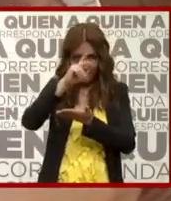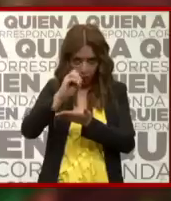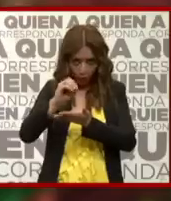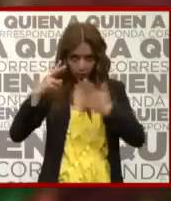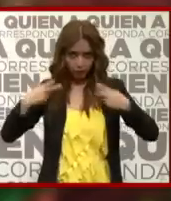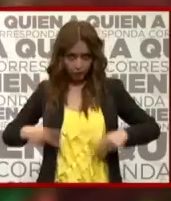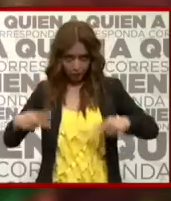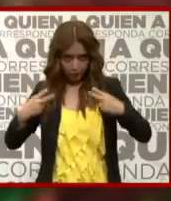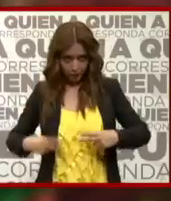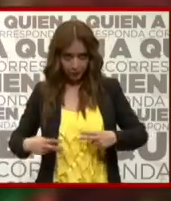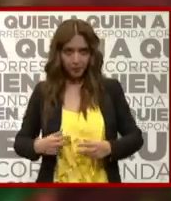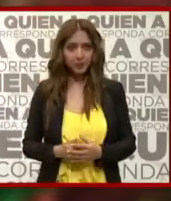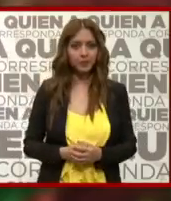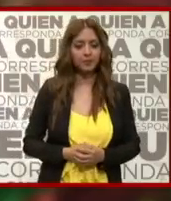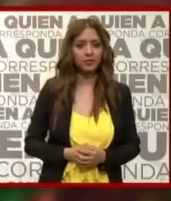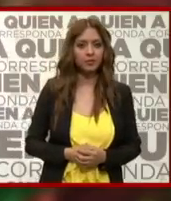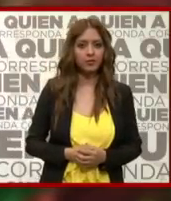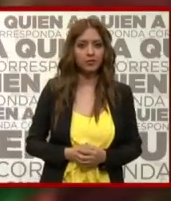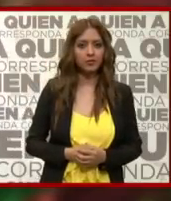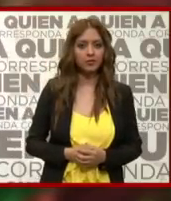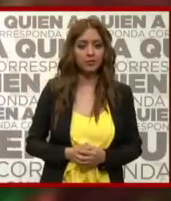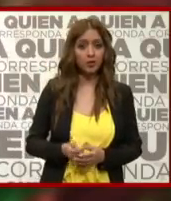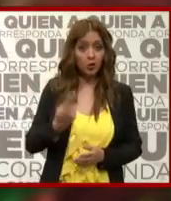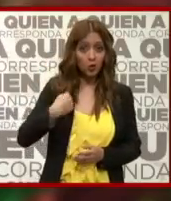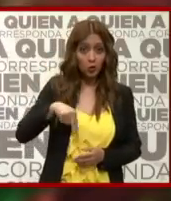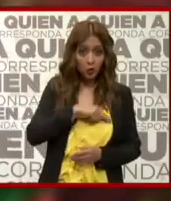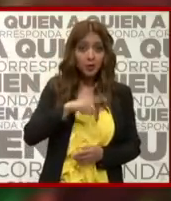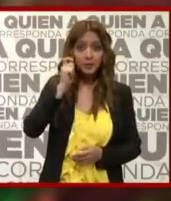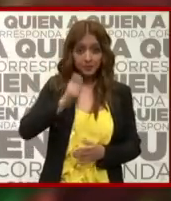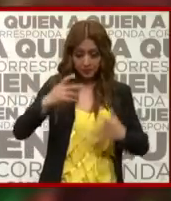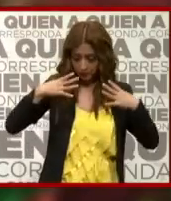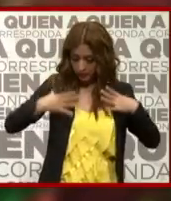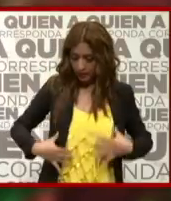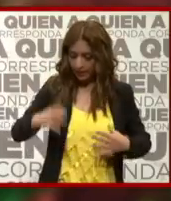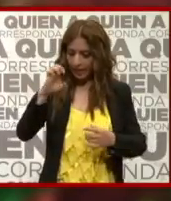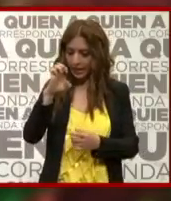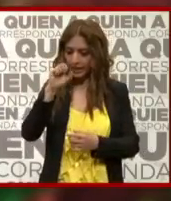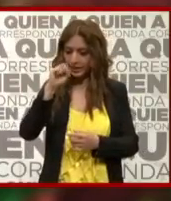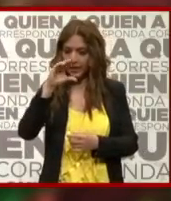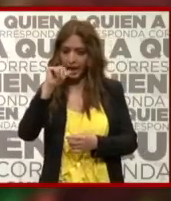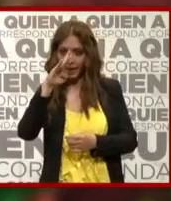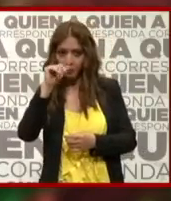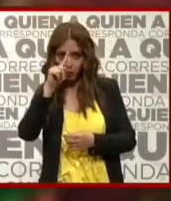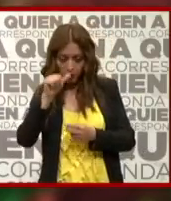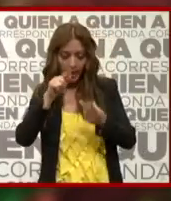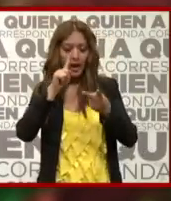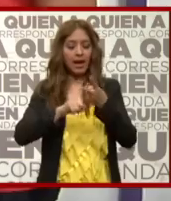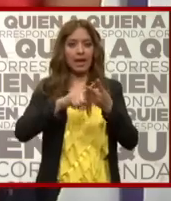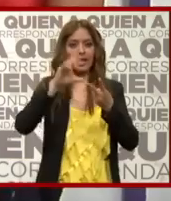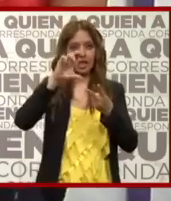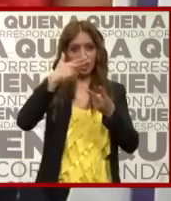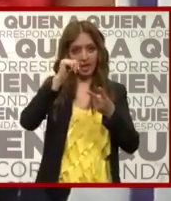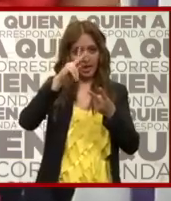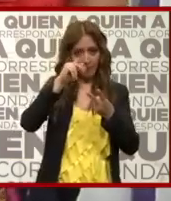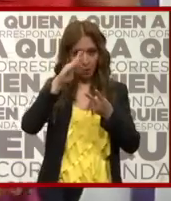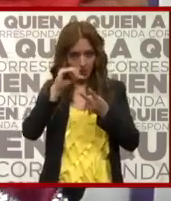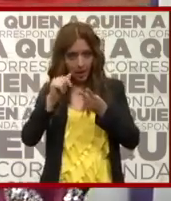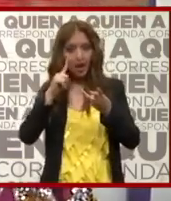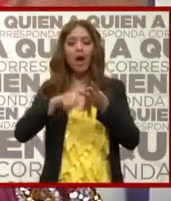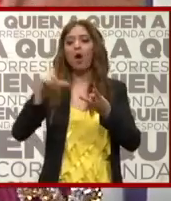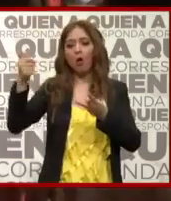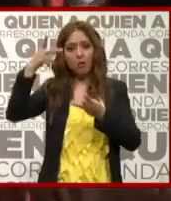típicos. Realizamos vestidos de escaramuza, de china poblana, trajes de charro, todo referente a charrería. Al principio